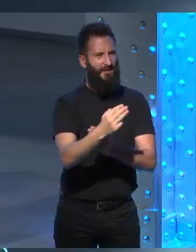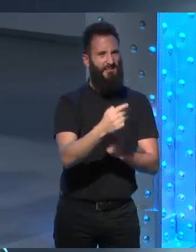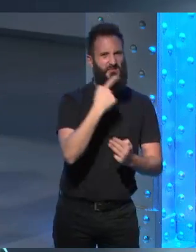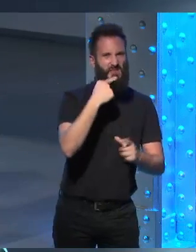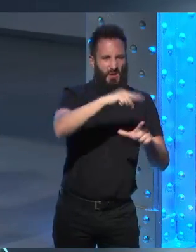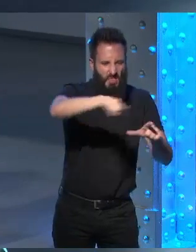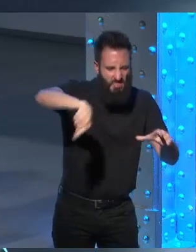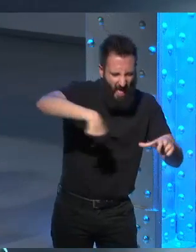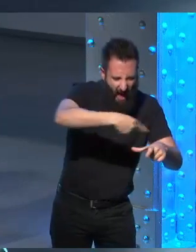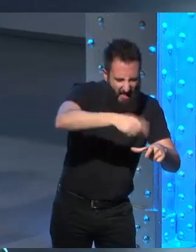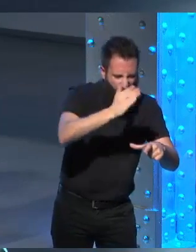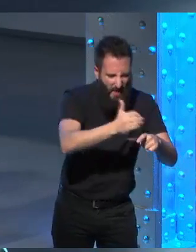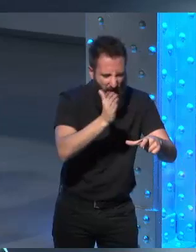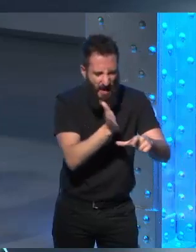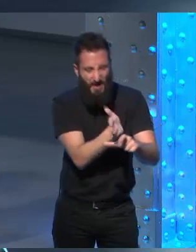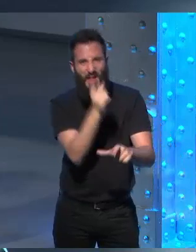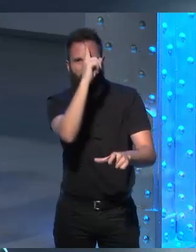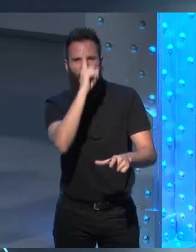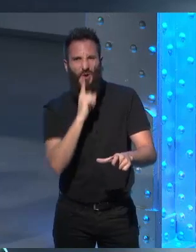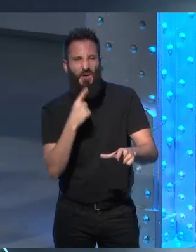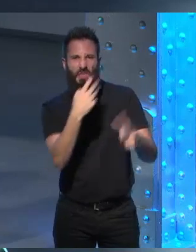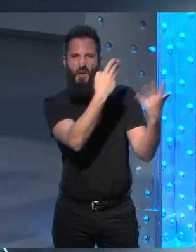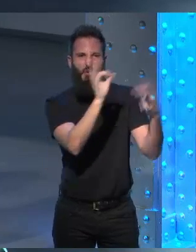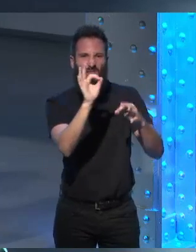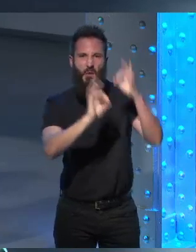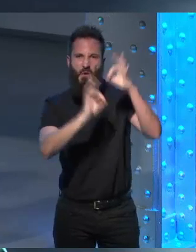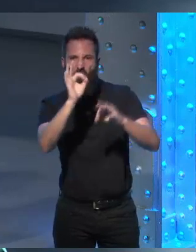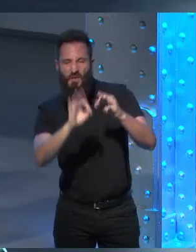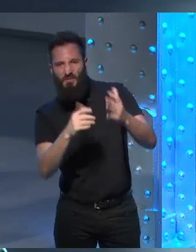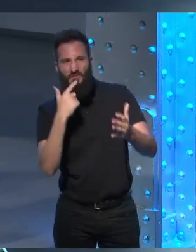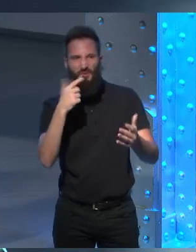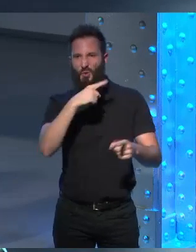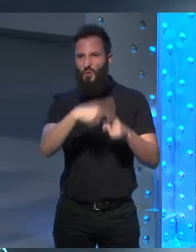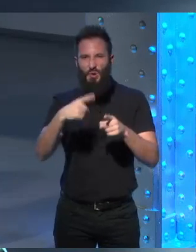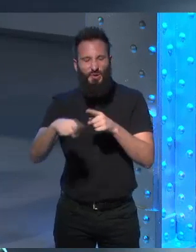¿no? Partidas, la parte rosa, el 80%, cosas muy...